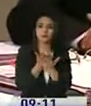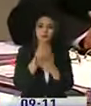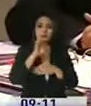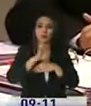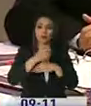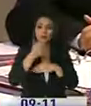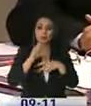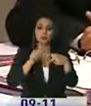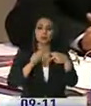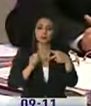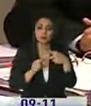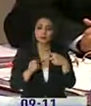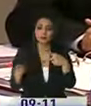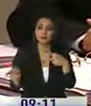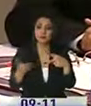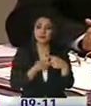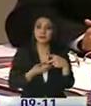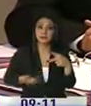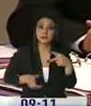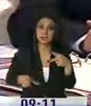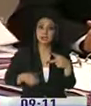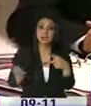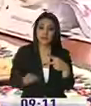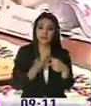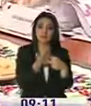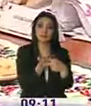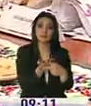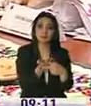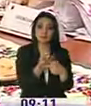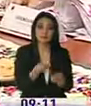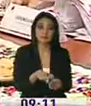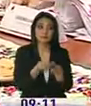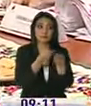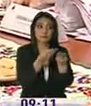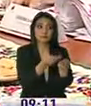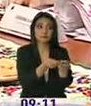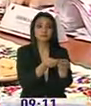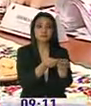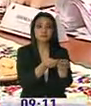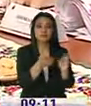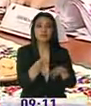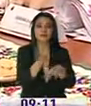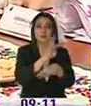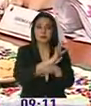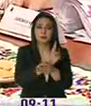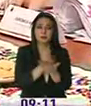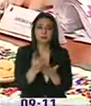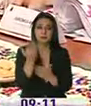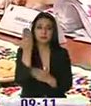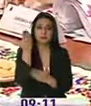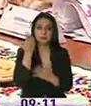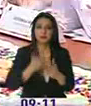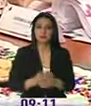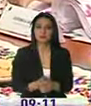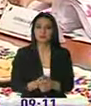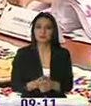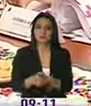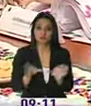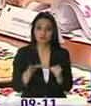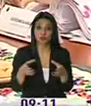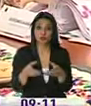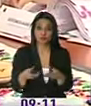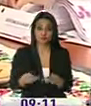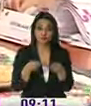del país, presentada por el presidente Lenín Moreno y remitidas al Legislativo la semana pasada. Las mismas serán remitidas a